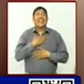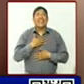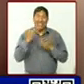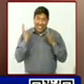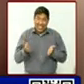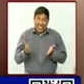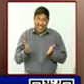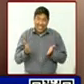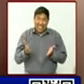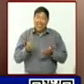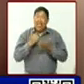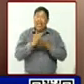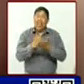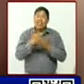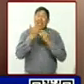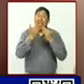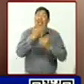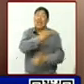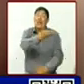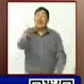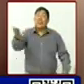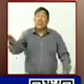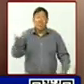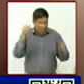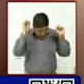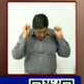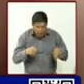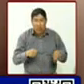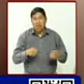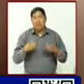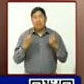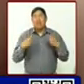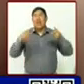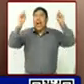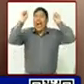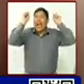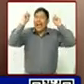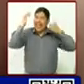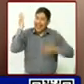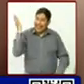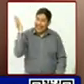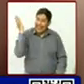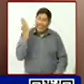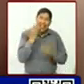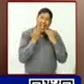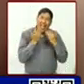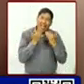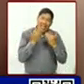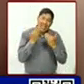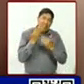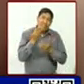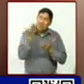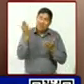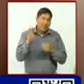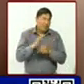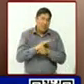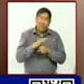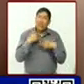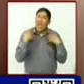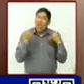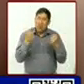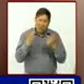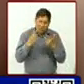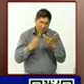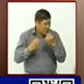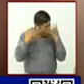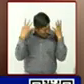noticias así, porque gracias a la ayuda de todos ustedes también podemos lograr esto. Y ahí está, gracias a la Lotería, Clínica Semes, Ministerio de Salud, un